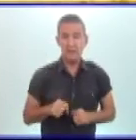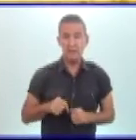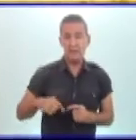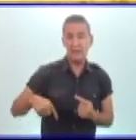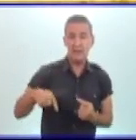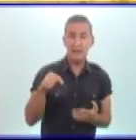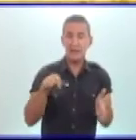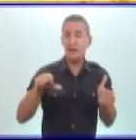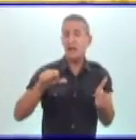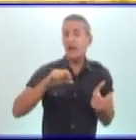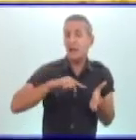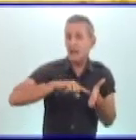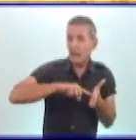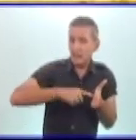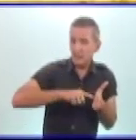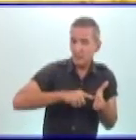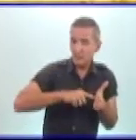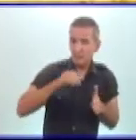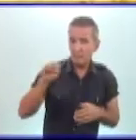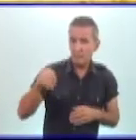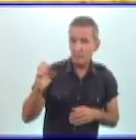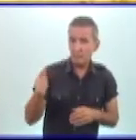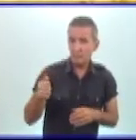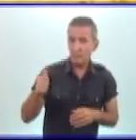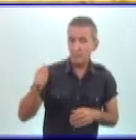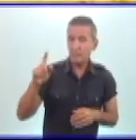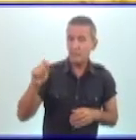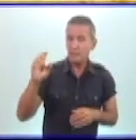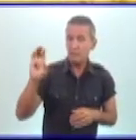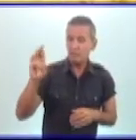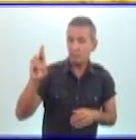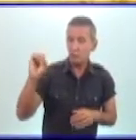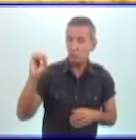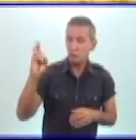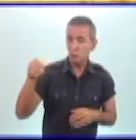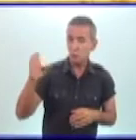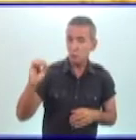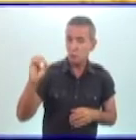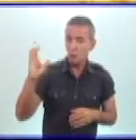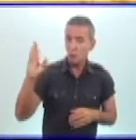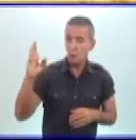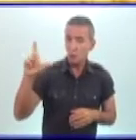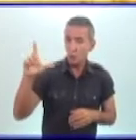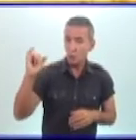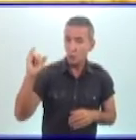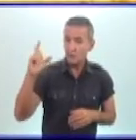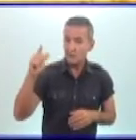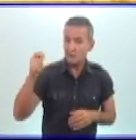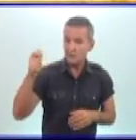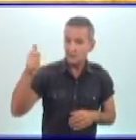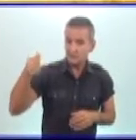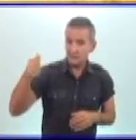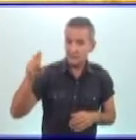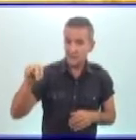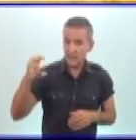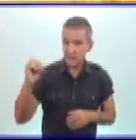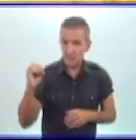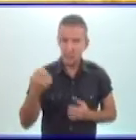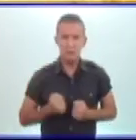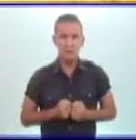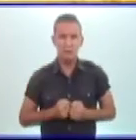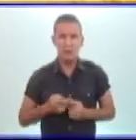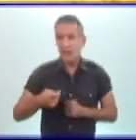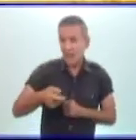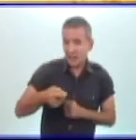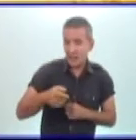después Estados Unidos. Y el segundo, el colonial o también llamado periférico, con América, Asia y África. Al